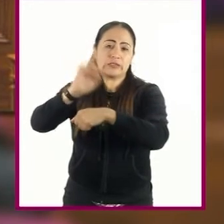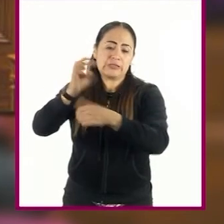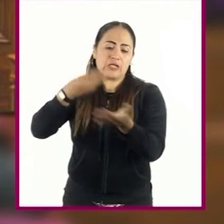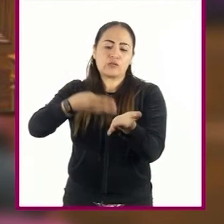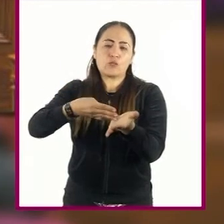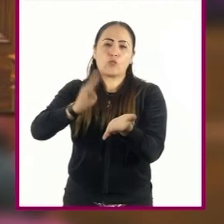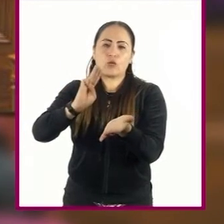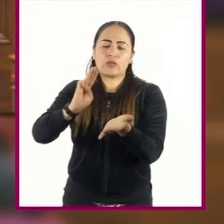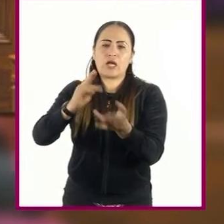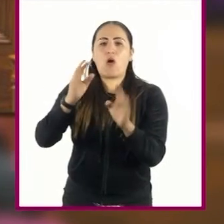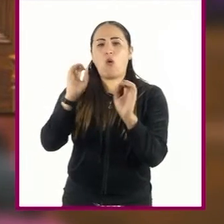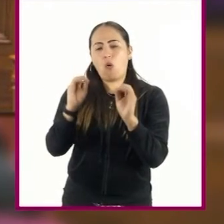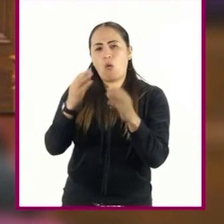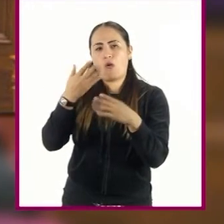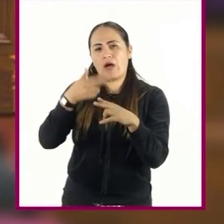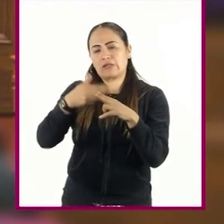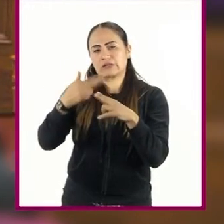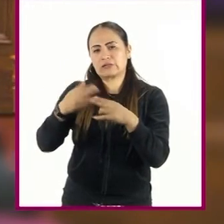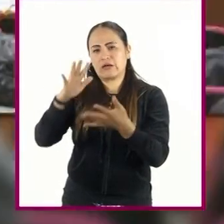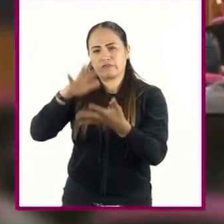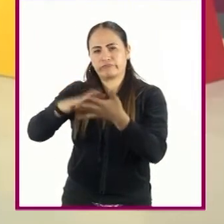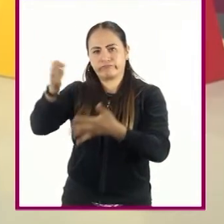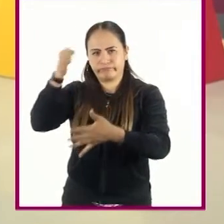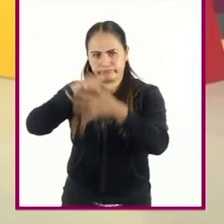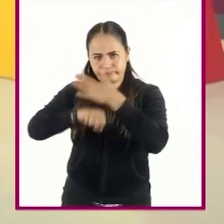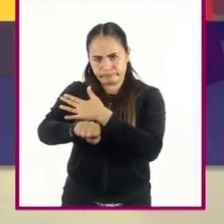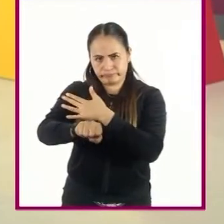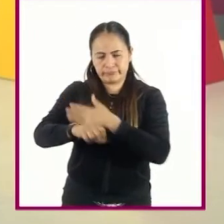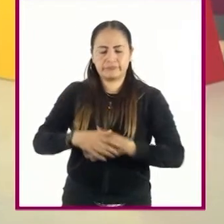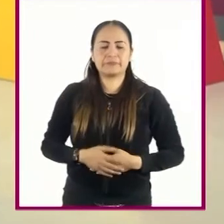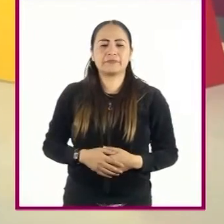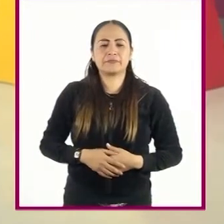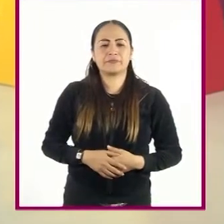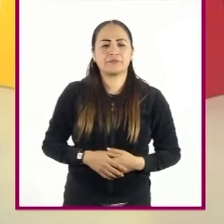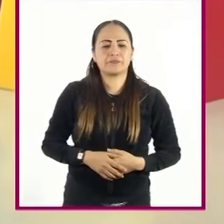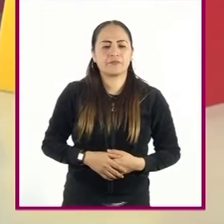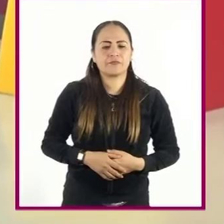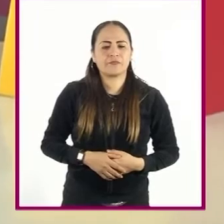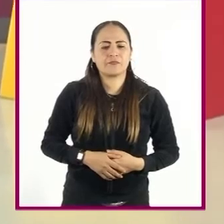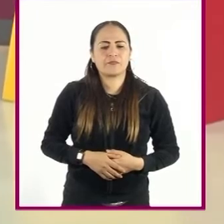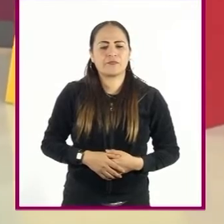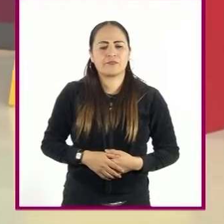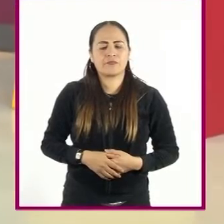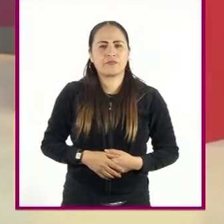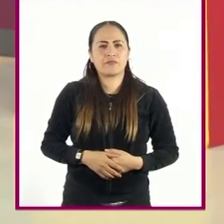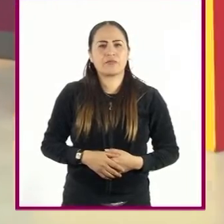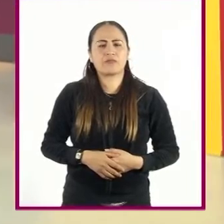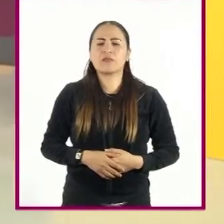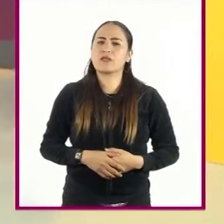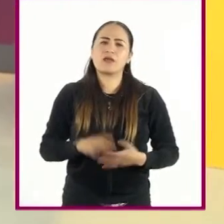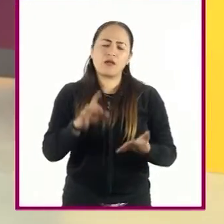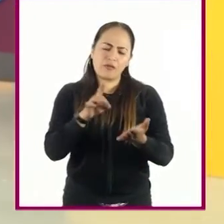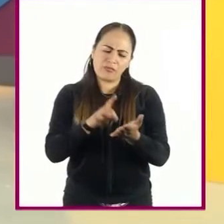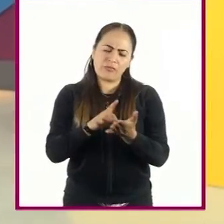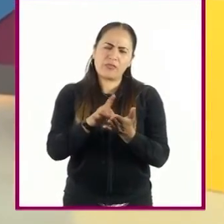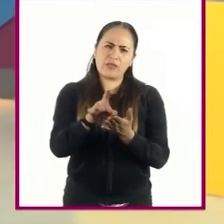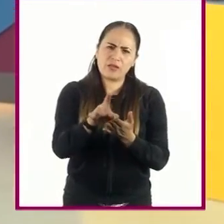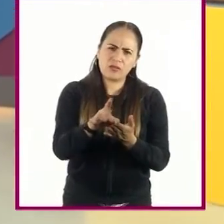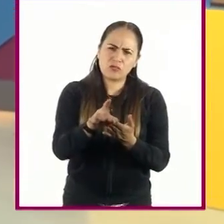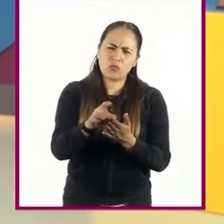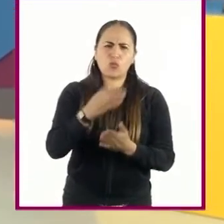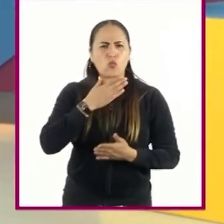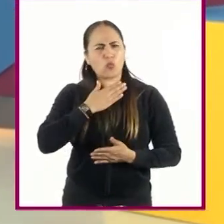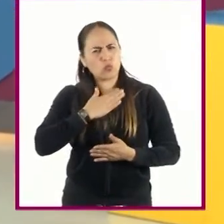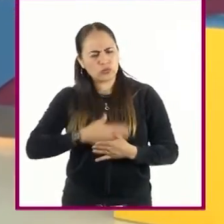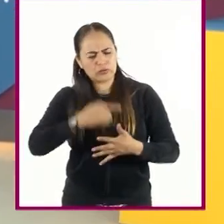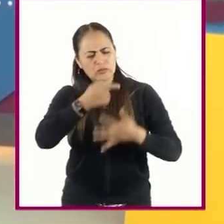multa hasta la privación de la libertad. ¿Quién vela entonces por el respeto a los derechos y la justa